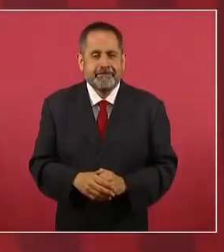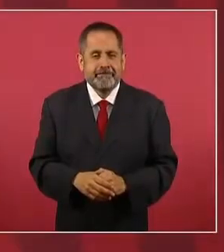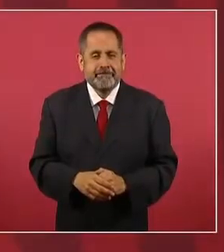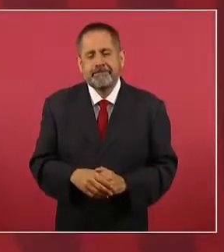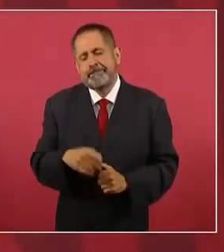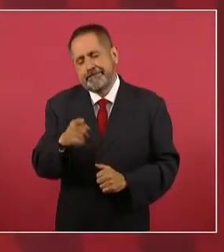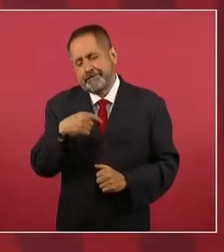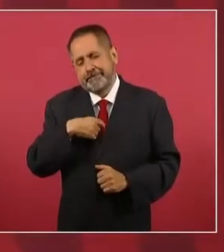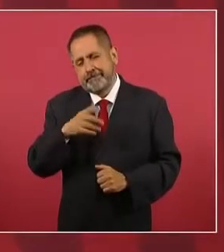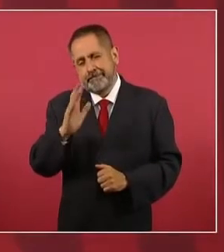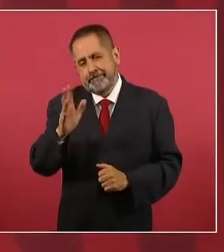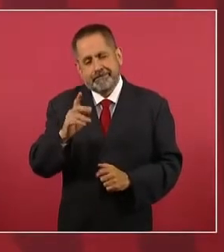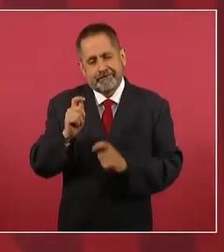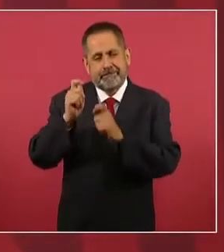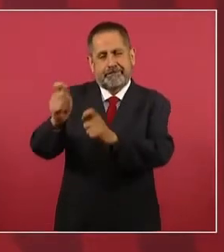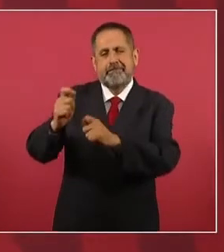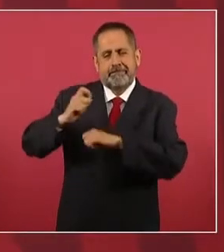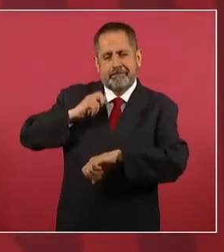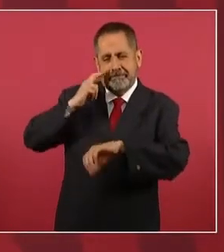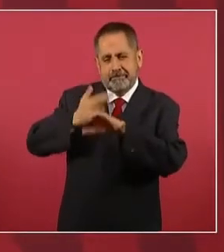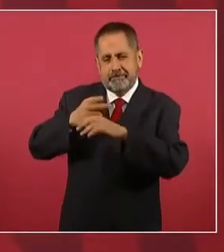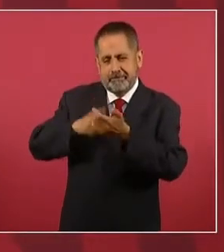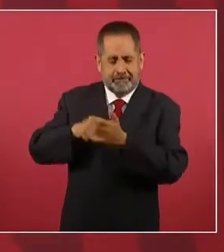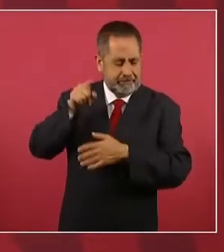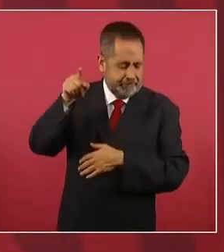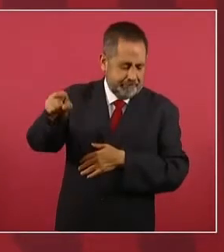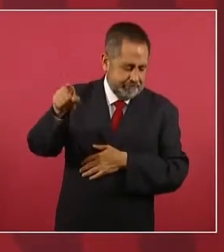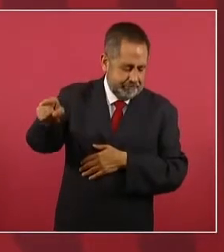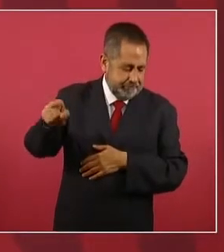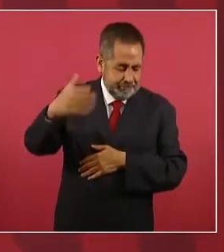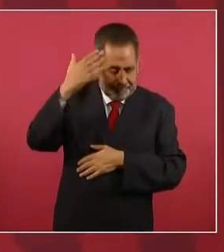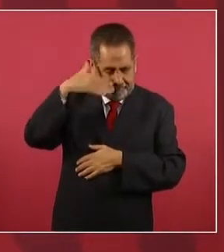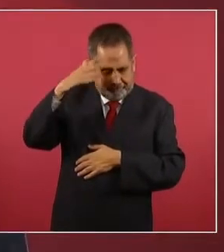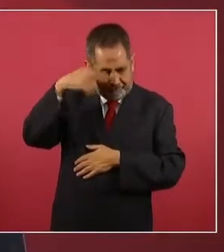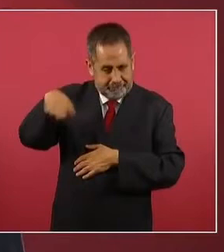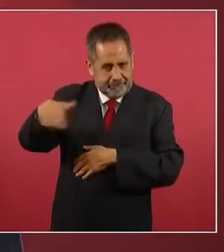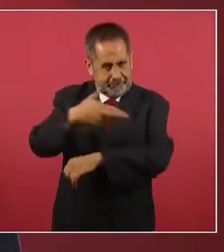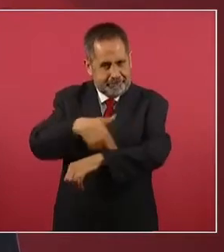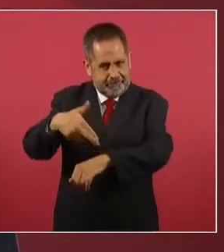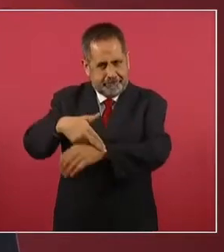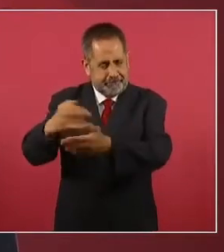y ya la autoridad competente tiene que resolverlo.